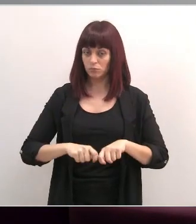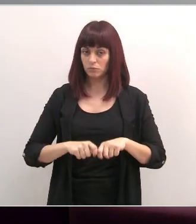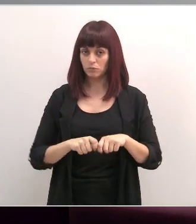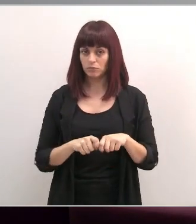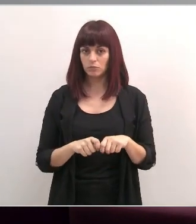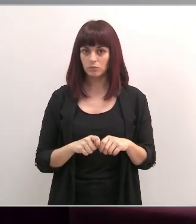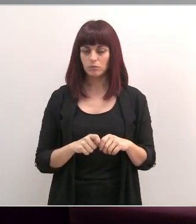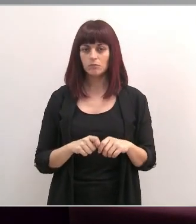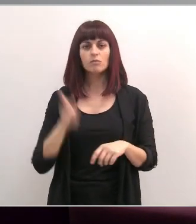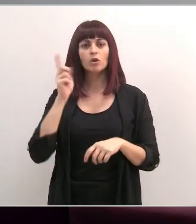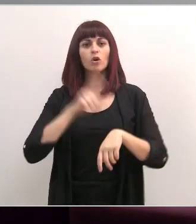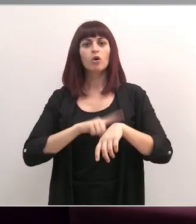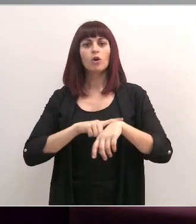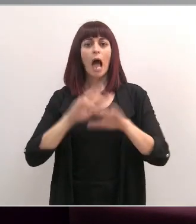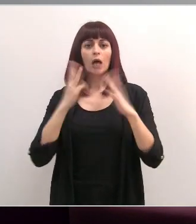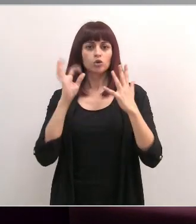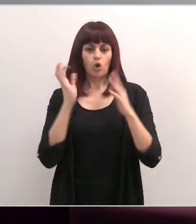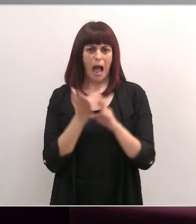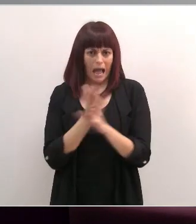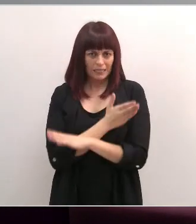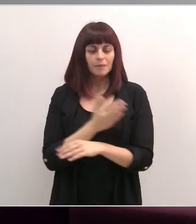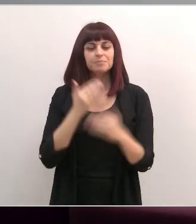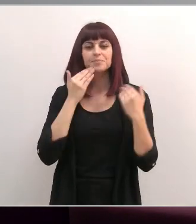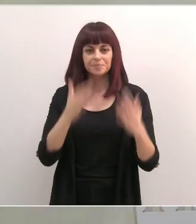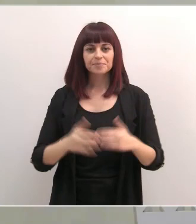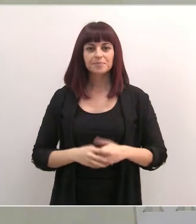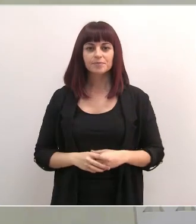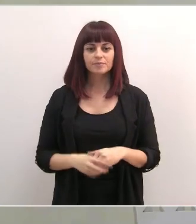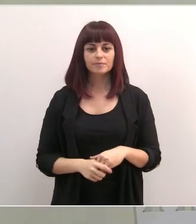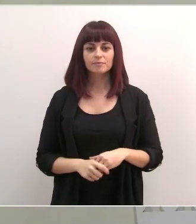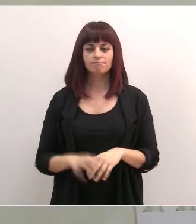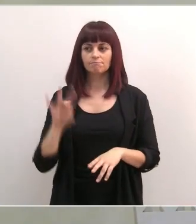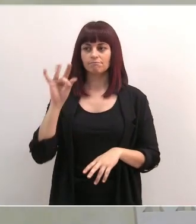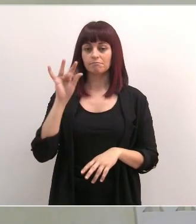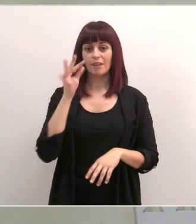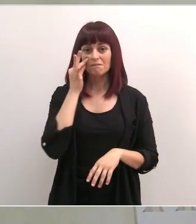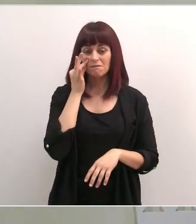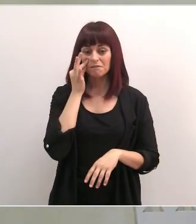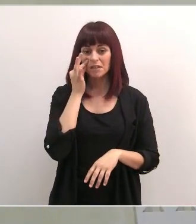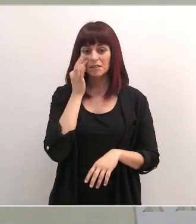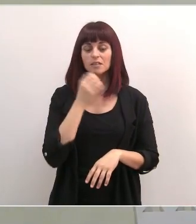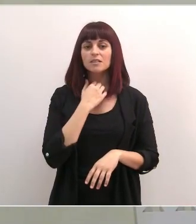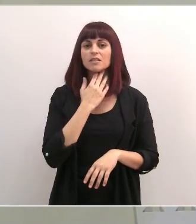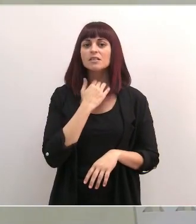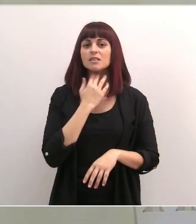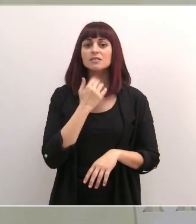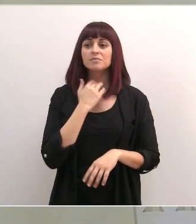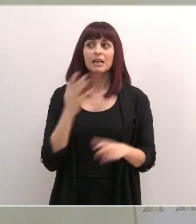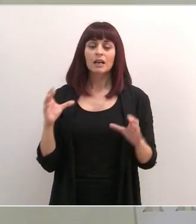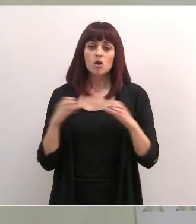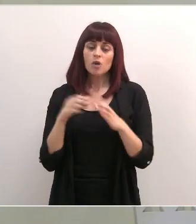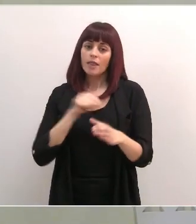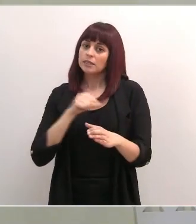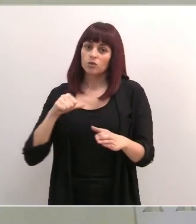bueno, no solo ponerlo a las 8, sino ponerlo antes, ¿no? Entiendo. Gracias. Sí, realmente no queda mucho más margen por hacer por las comunidades. Es